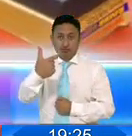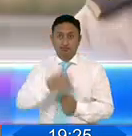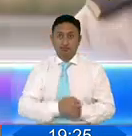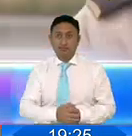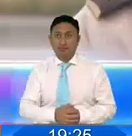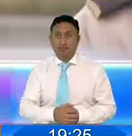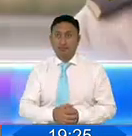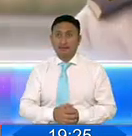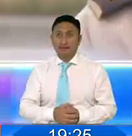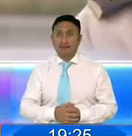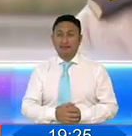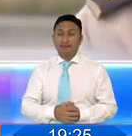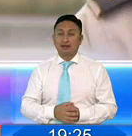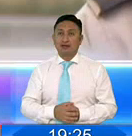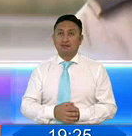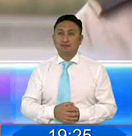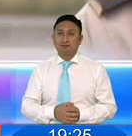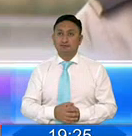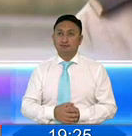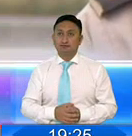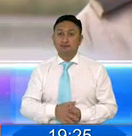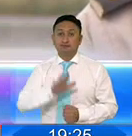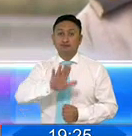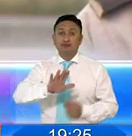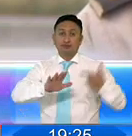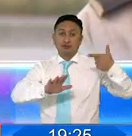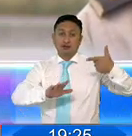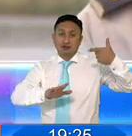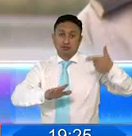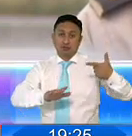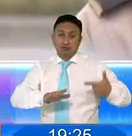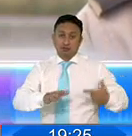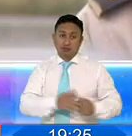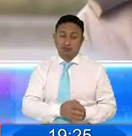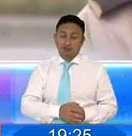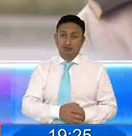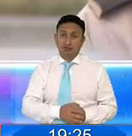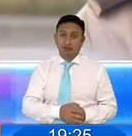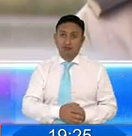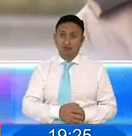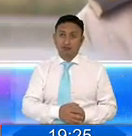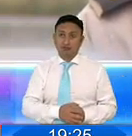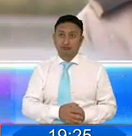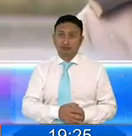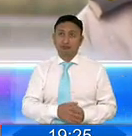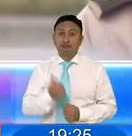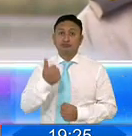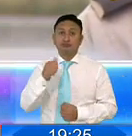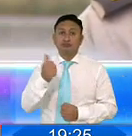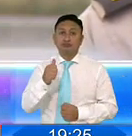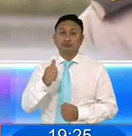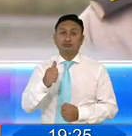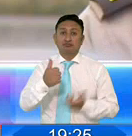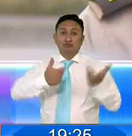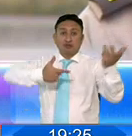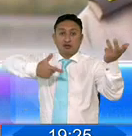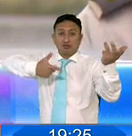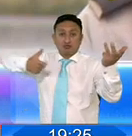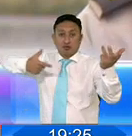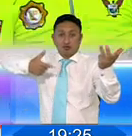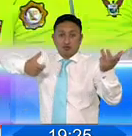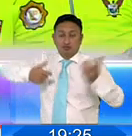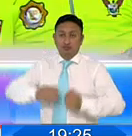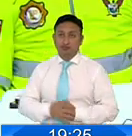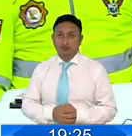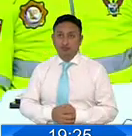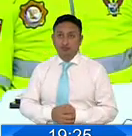calibre 9 milímetros, 5 revólveres calibre 38 y 10 armas largas tipo